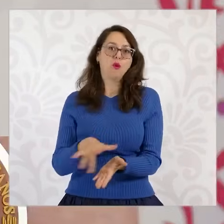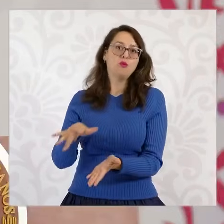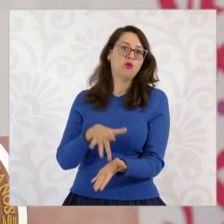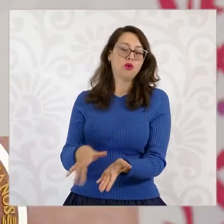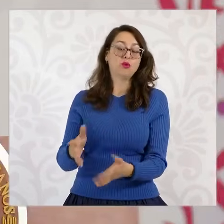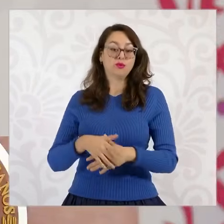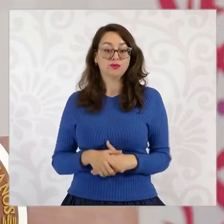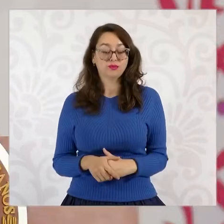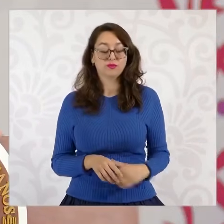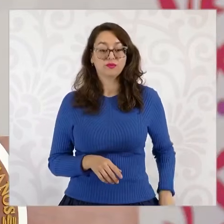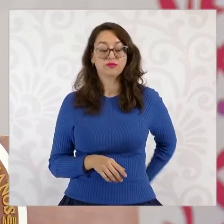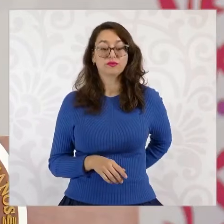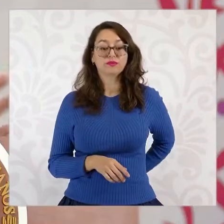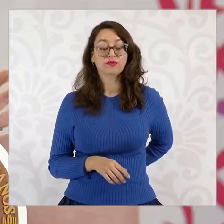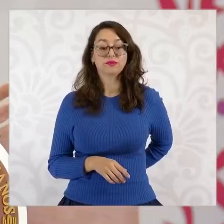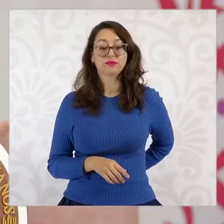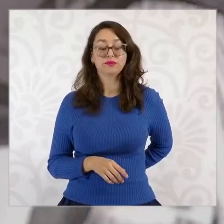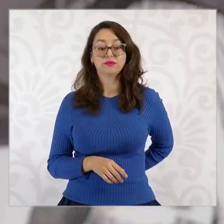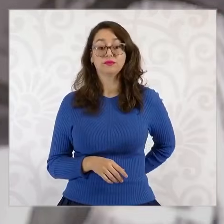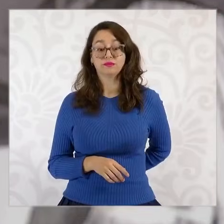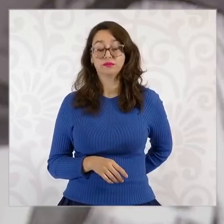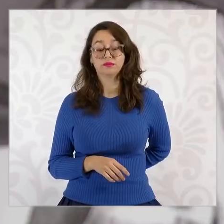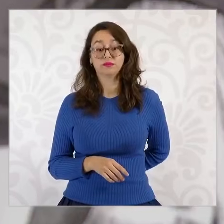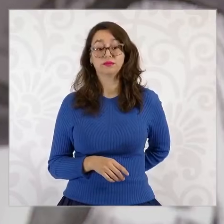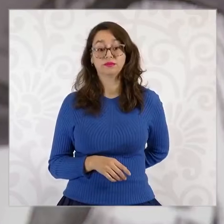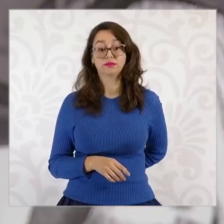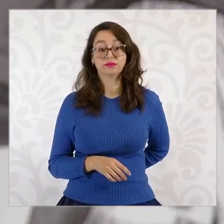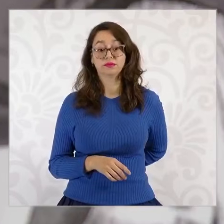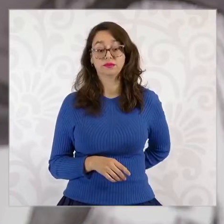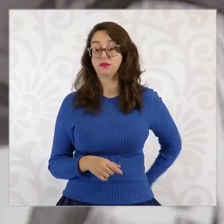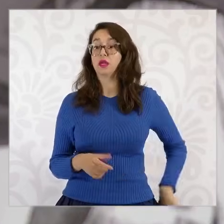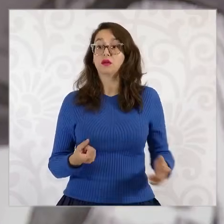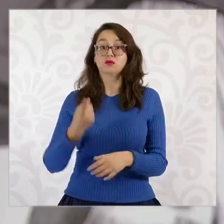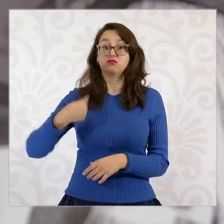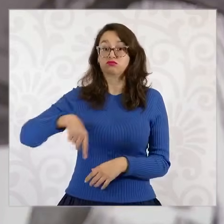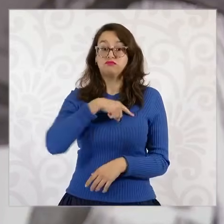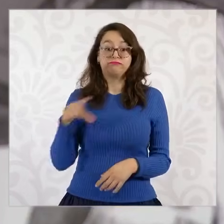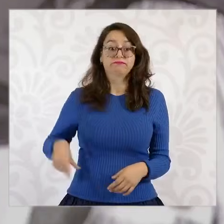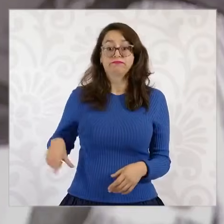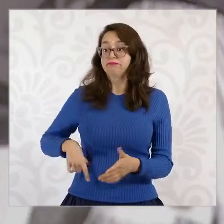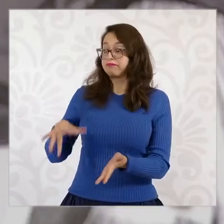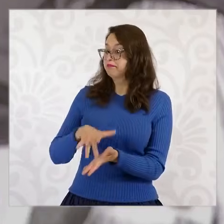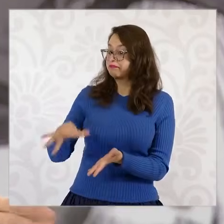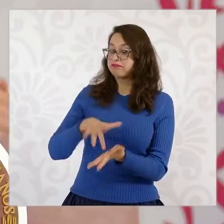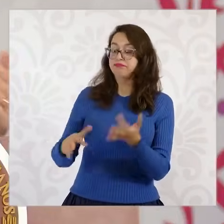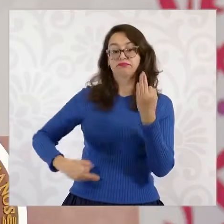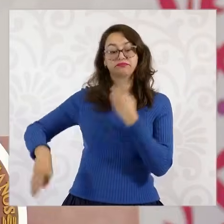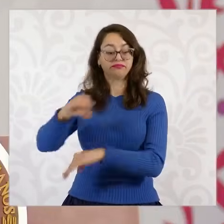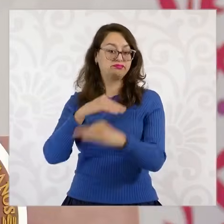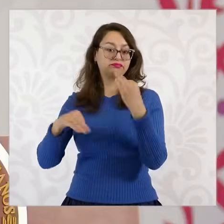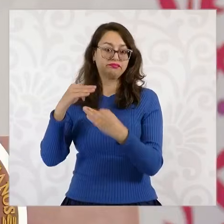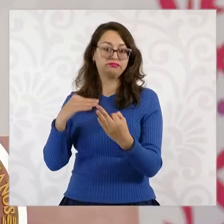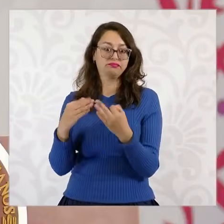de origen. Entonces, ese ICT está dando todo el apoyo necesario a los pasajeros. Obviamente, pues, frente a la